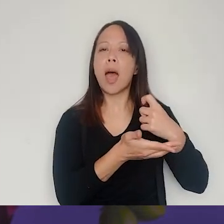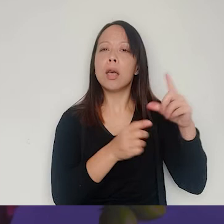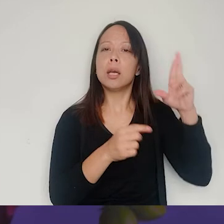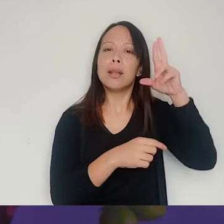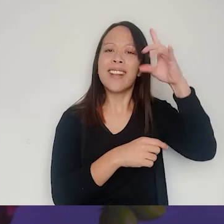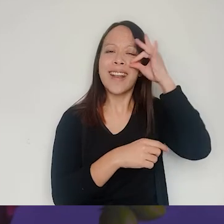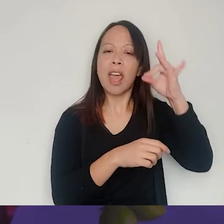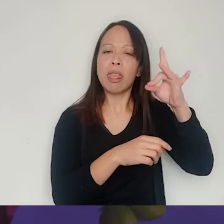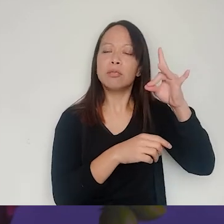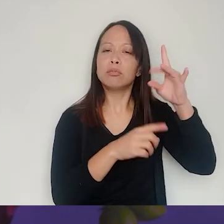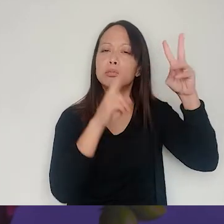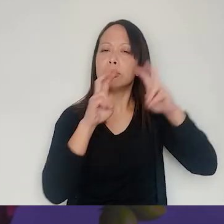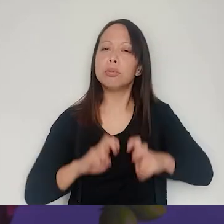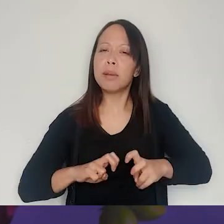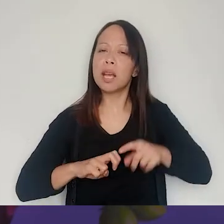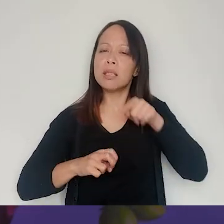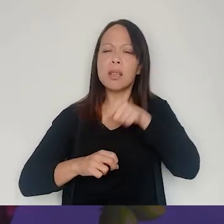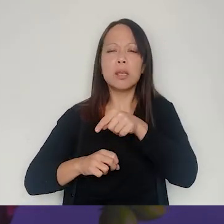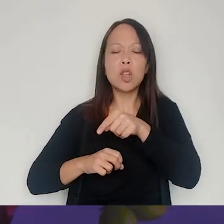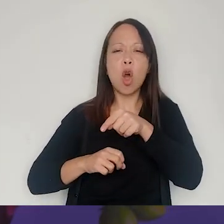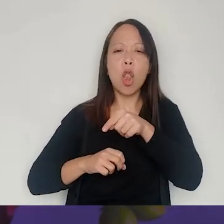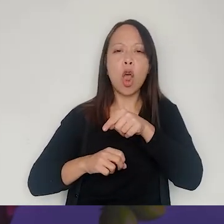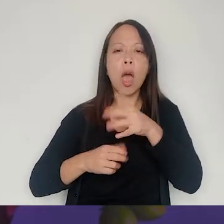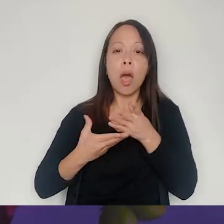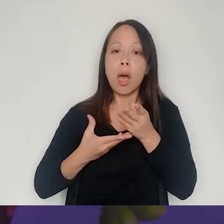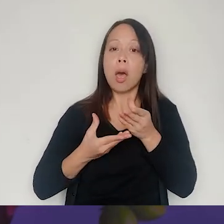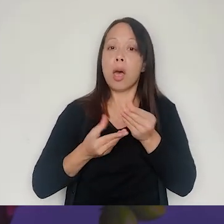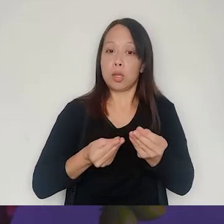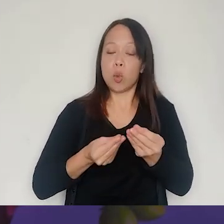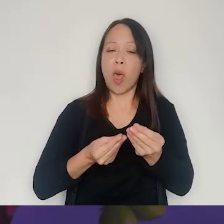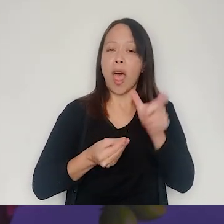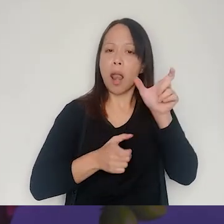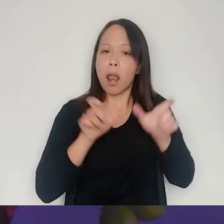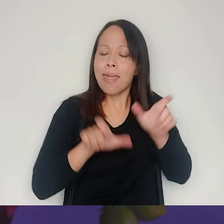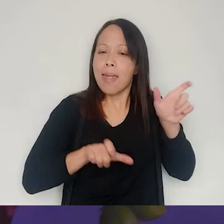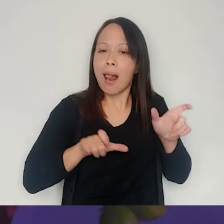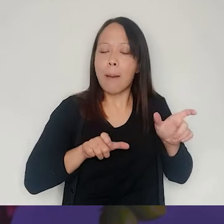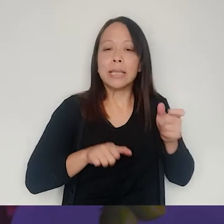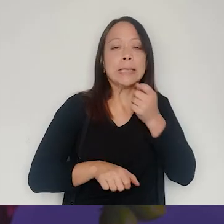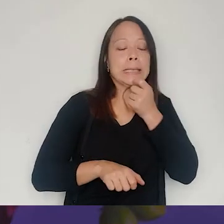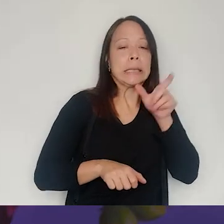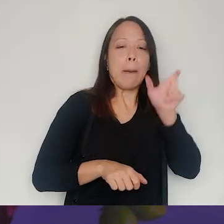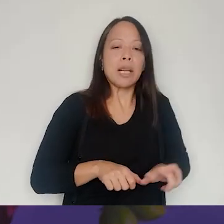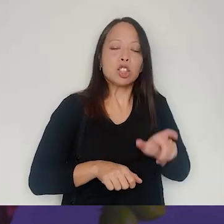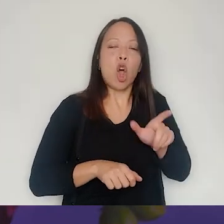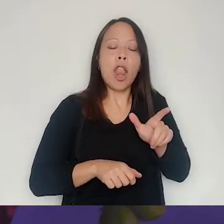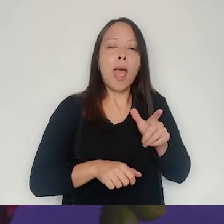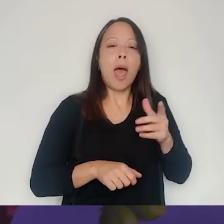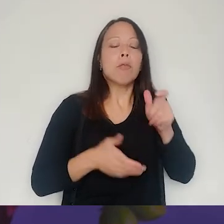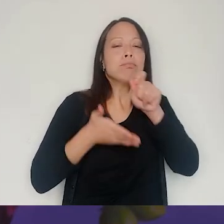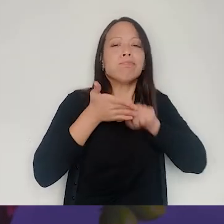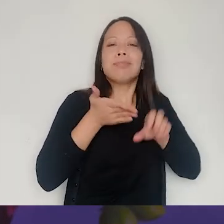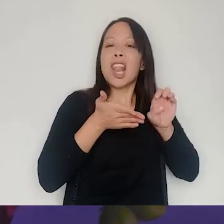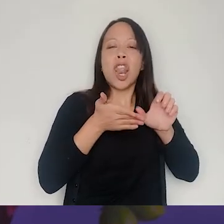utilizar la investigación o los proyectos de investigación para ayudar al ámbito asistencial. Es decir, que cuando una persona no tiene diagnóstico, dicen,